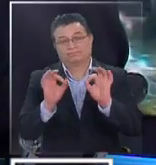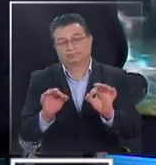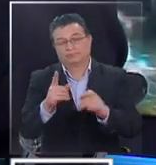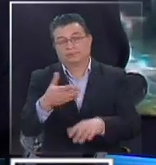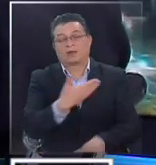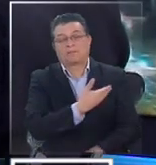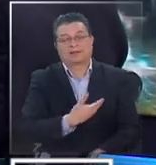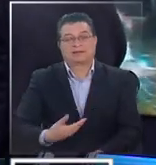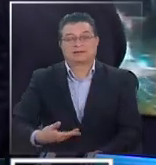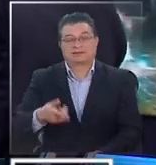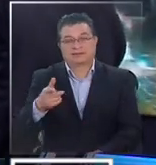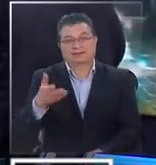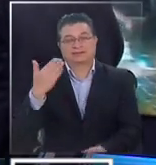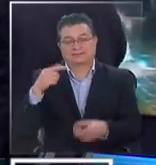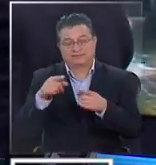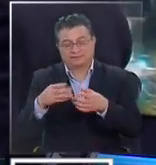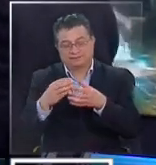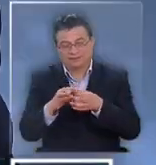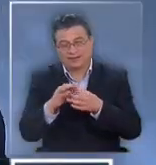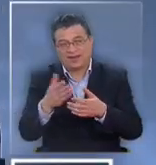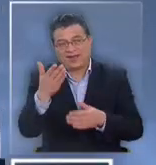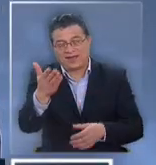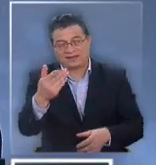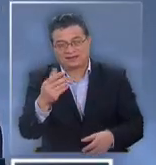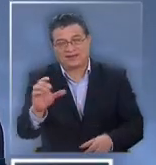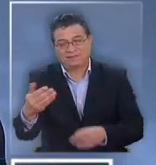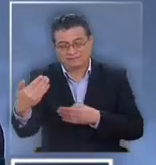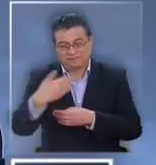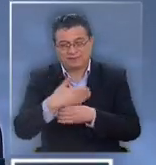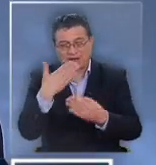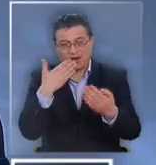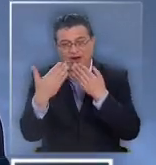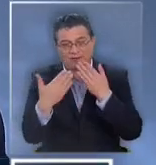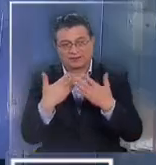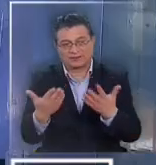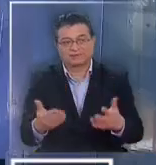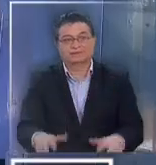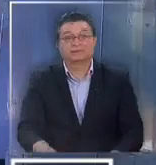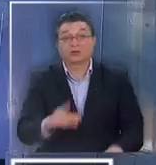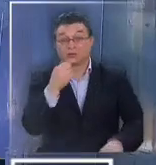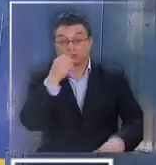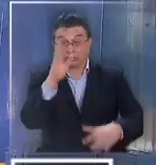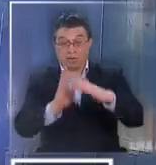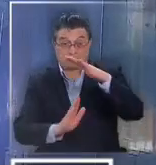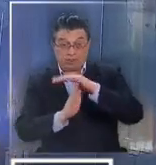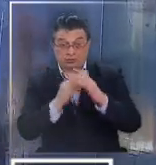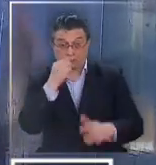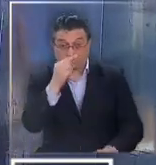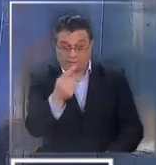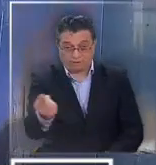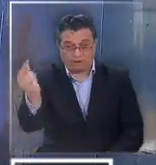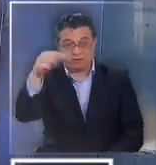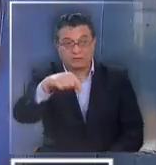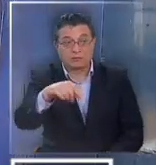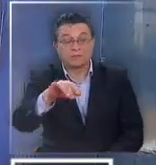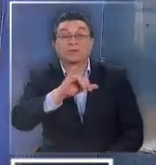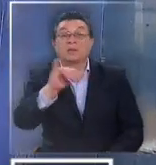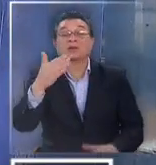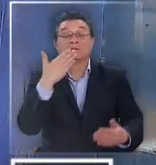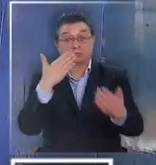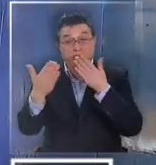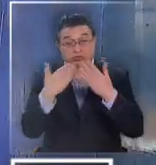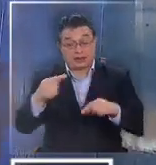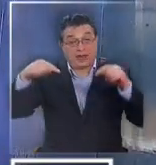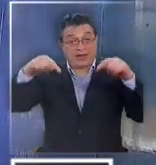presidente de la zona me quiero hacer esta noche quien está nacional esté muy bien gracias a ti hacemos una pausa y ya volvemos vamos a debatir